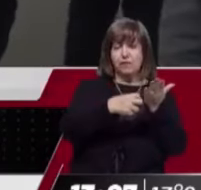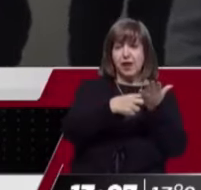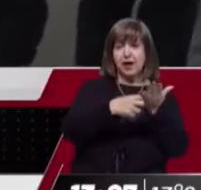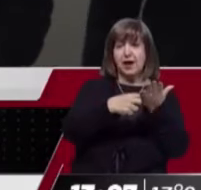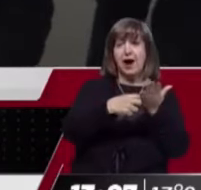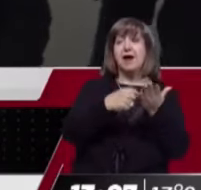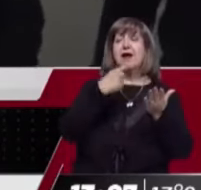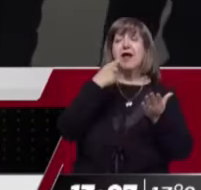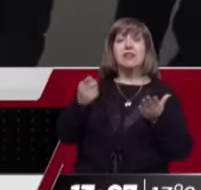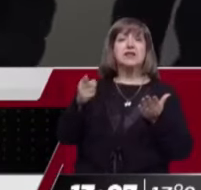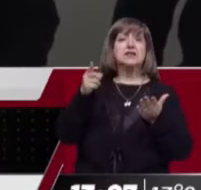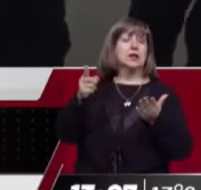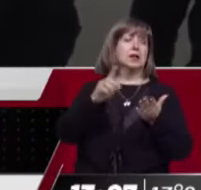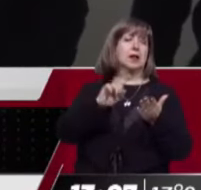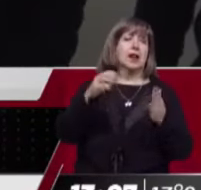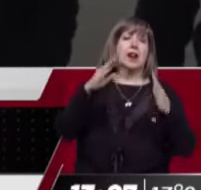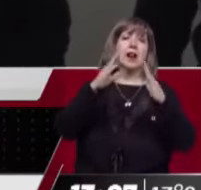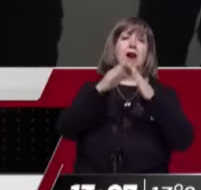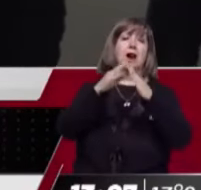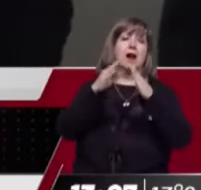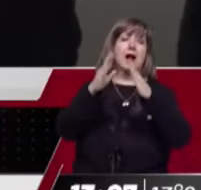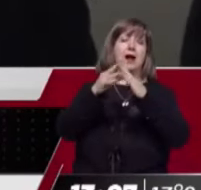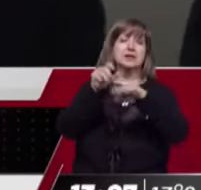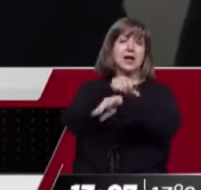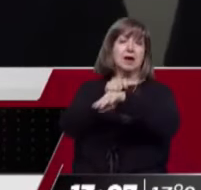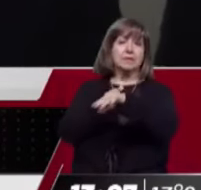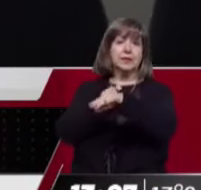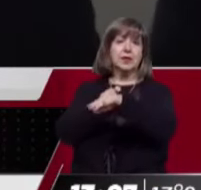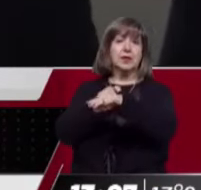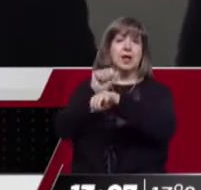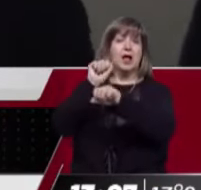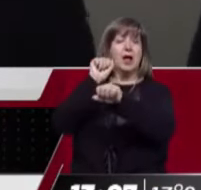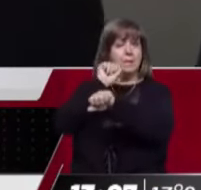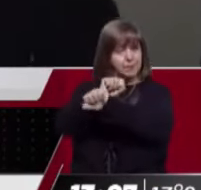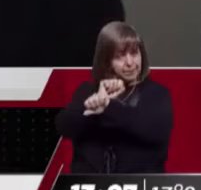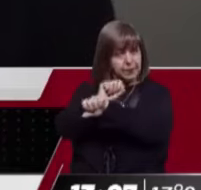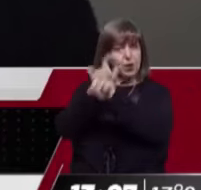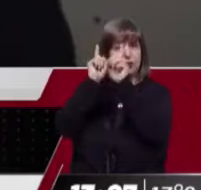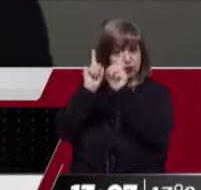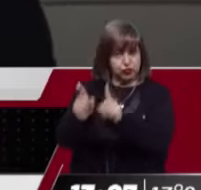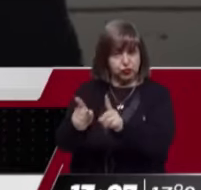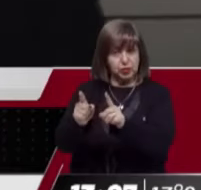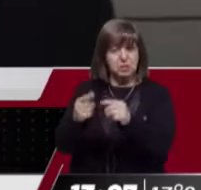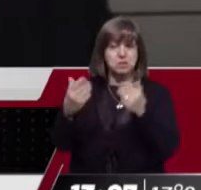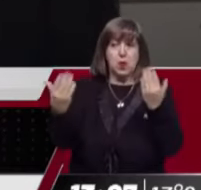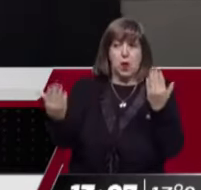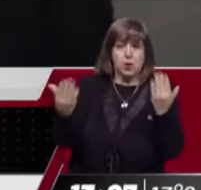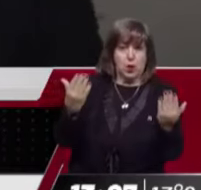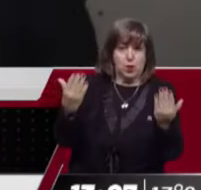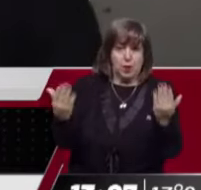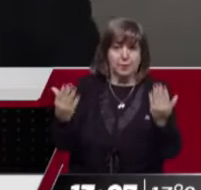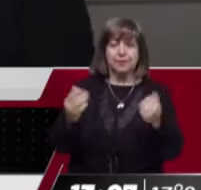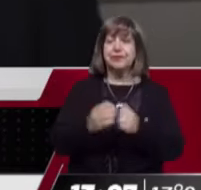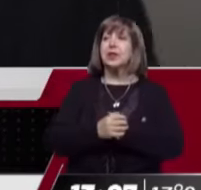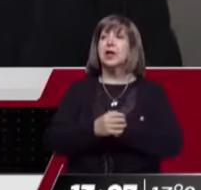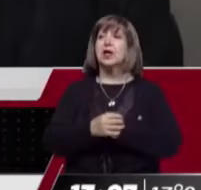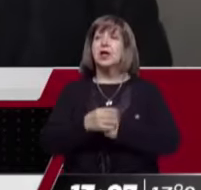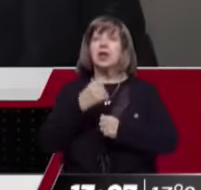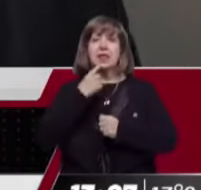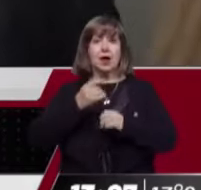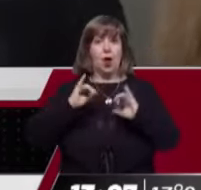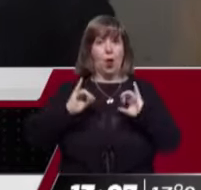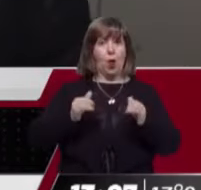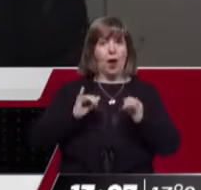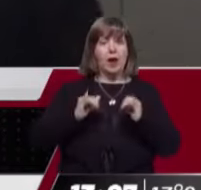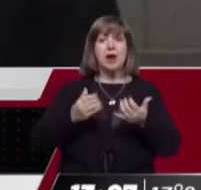de salud. El motivo es que esta prueba es contundente y debe modificar la situación del señor Garay. Juan. Sin embargo, también hace unos meses se hablaba, ahora que menciona,